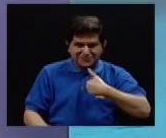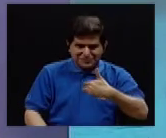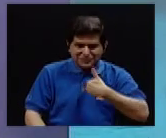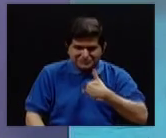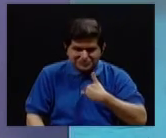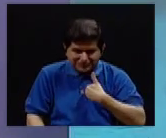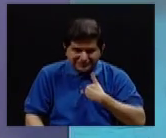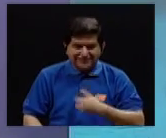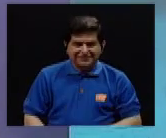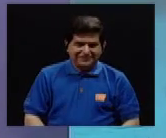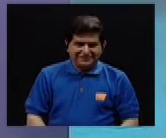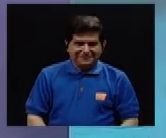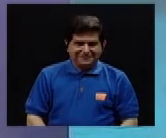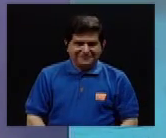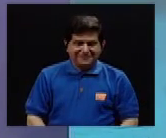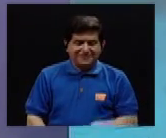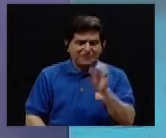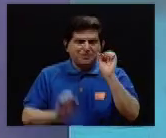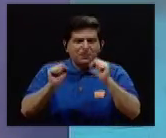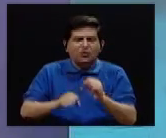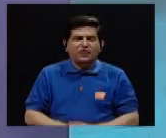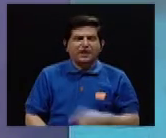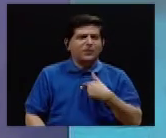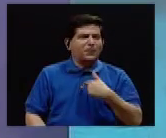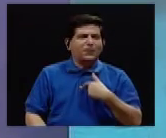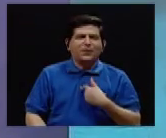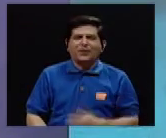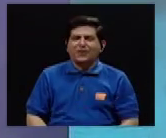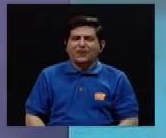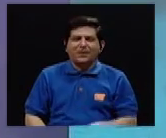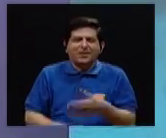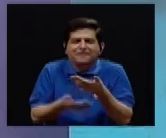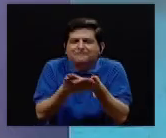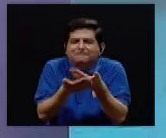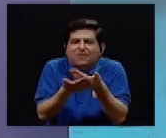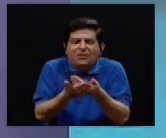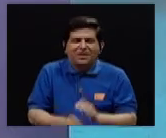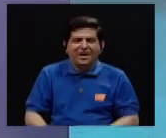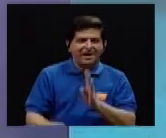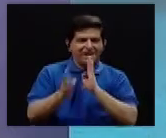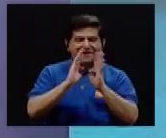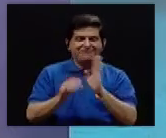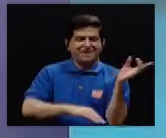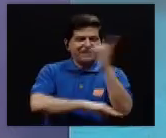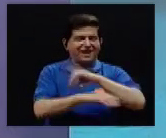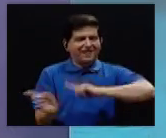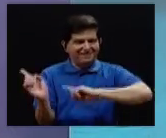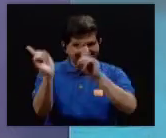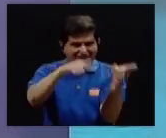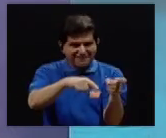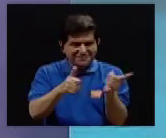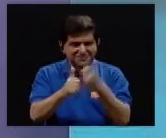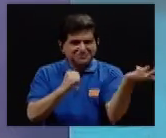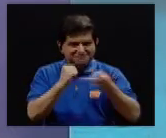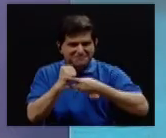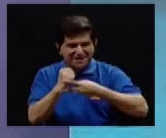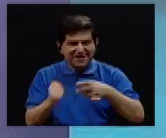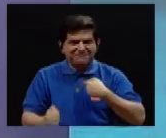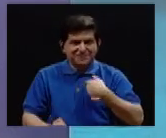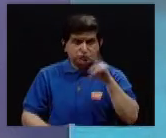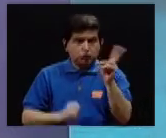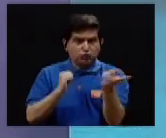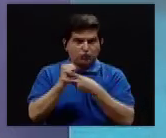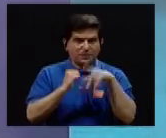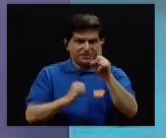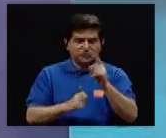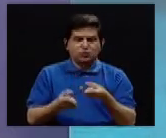que yo tenía, ¿verdad?, palparlo, conversar. Me acuerdo que el día que fuimos la primera vez, yo